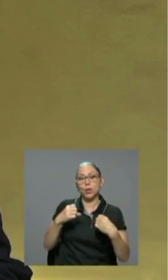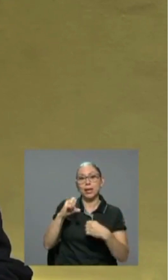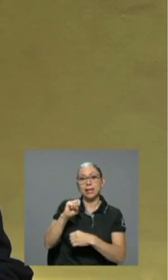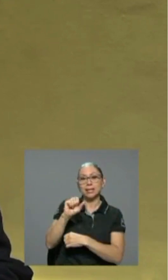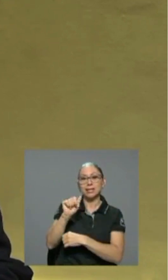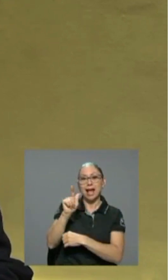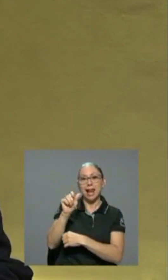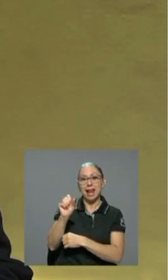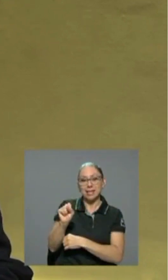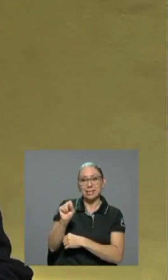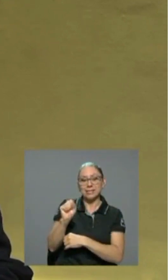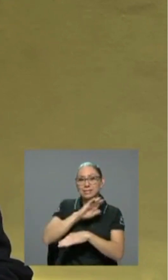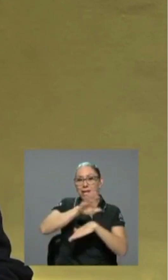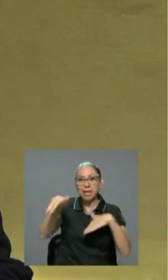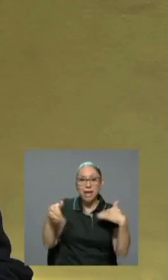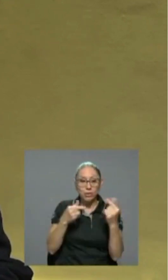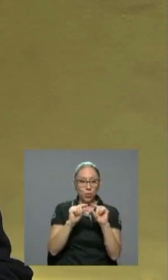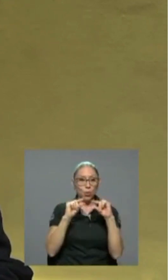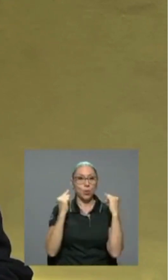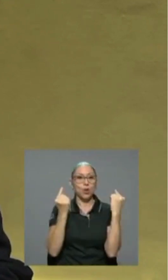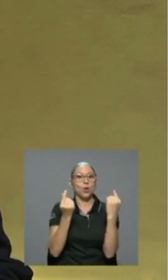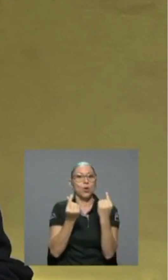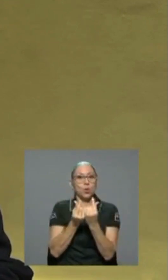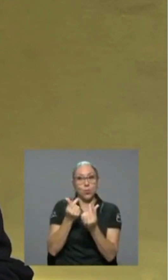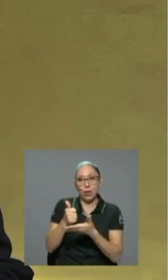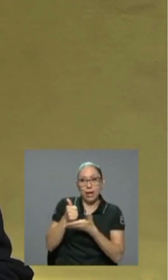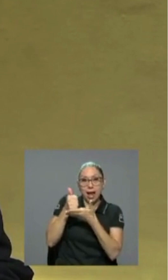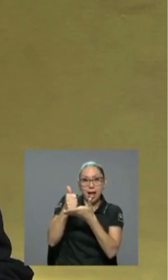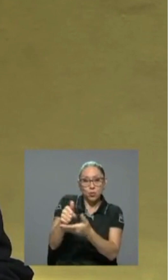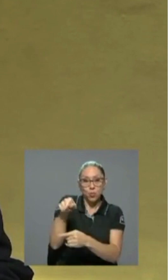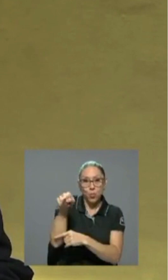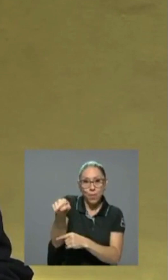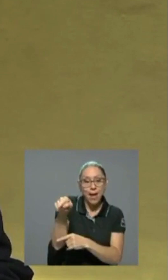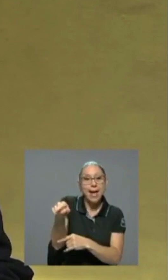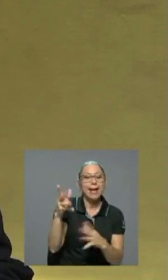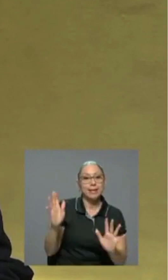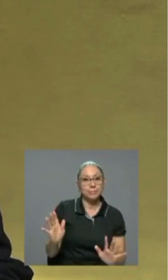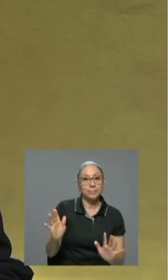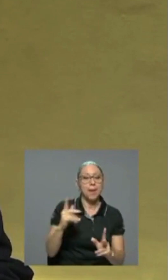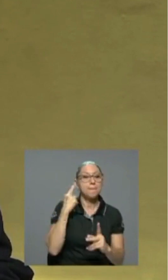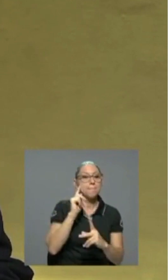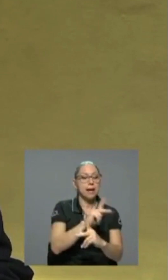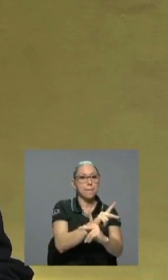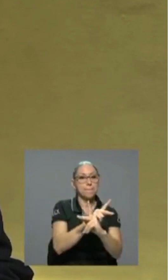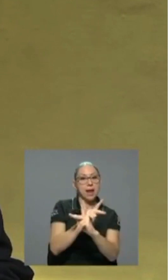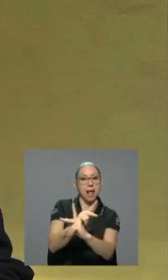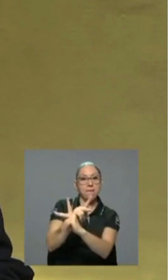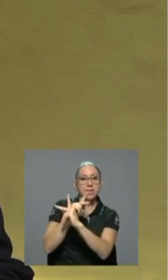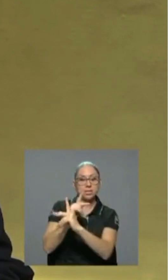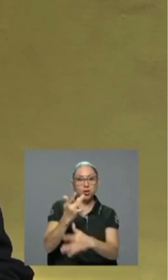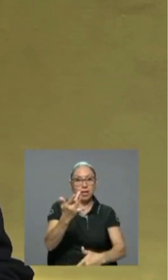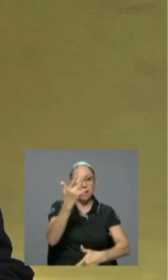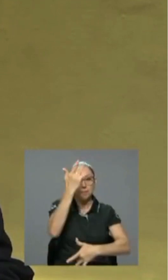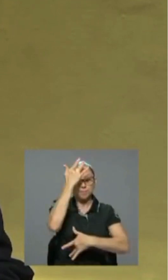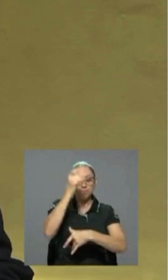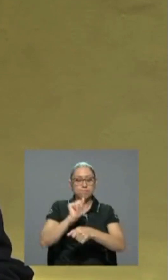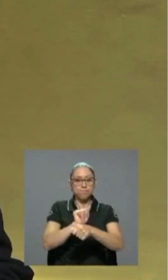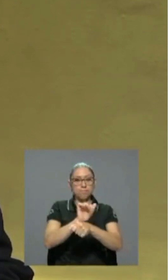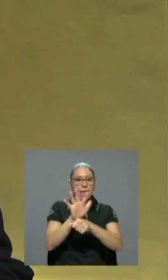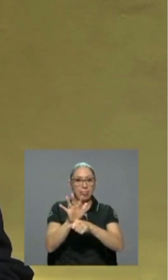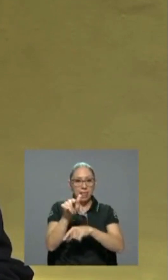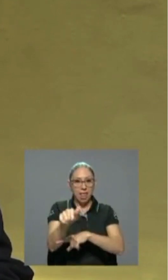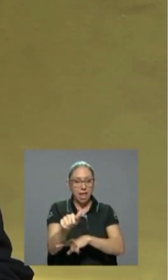el grupo que colaboró con él en la prevención de la pandemia, y yo